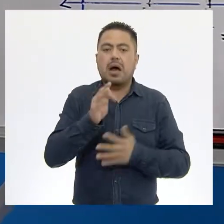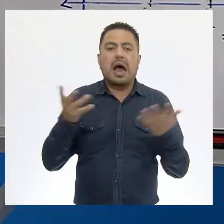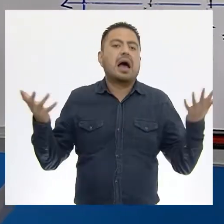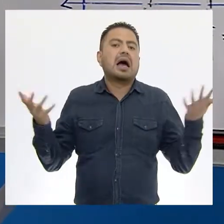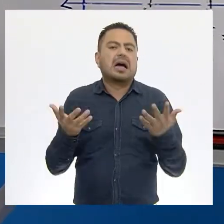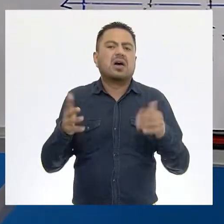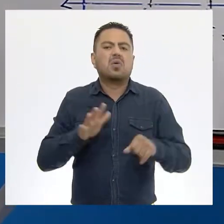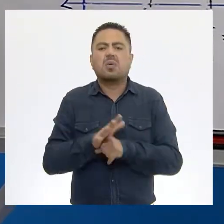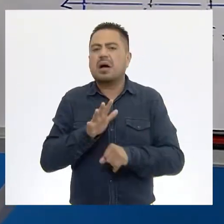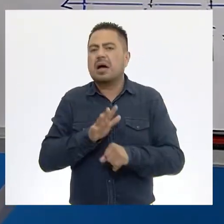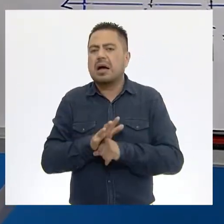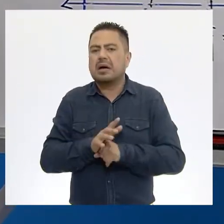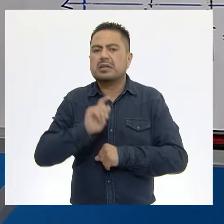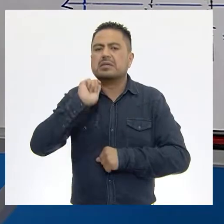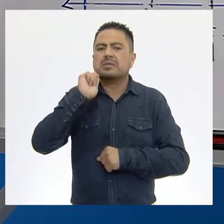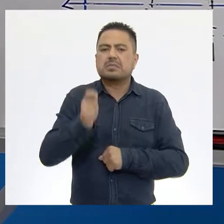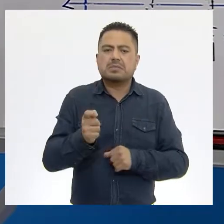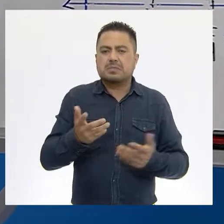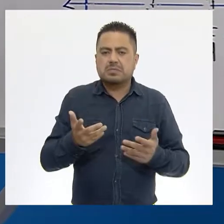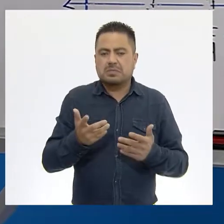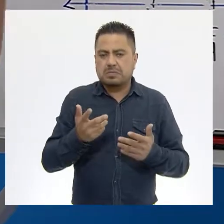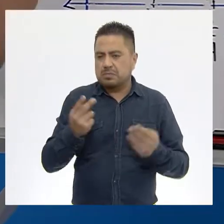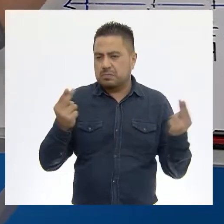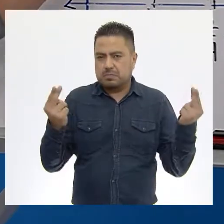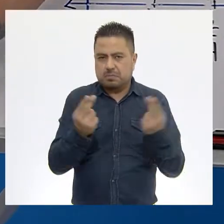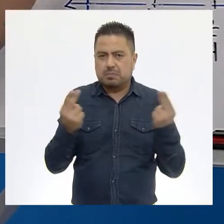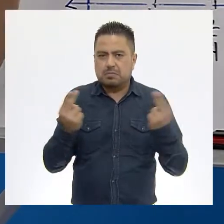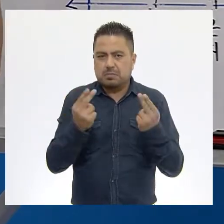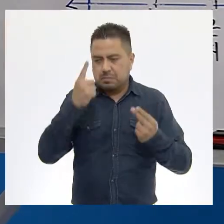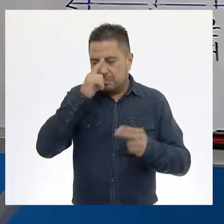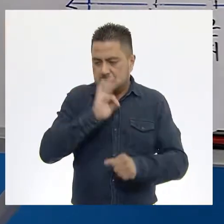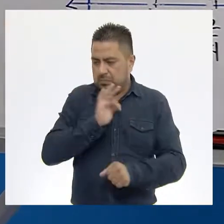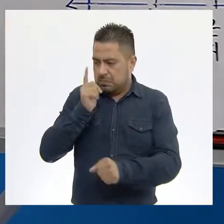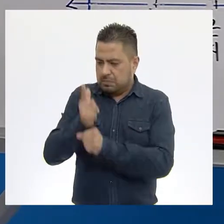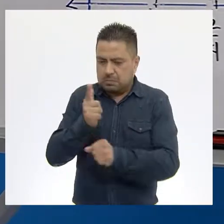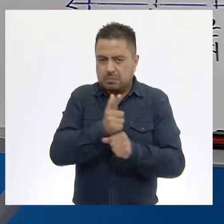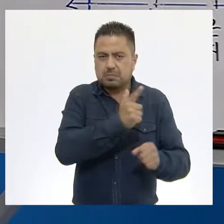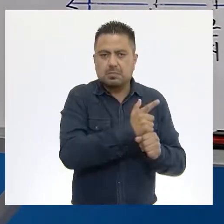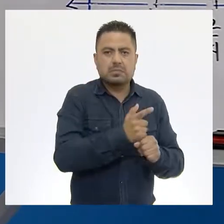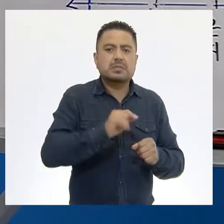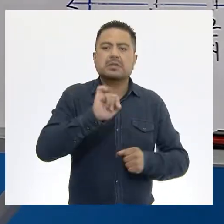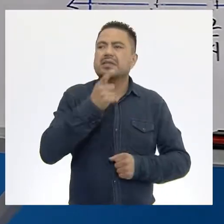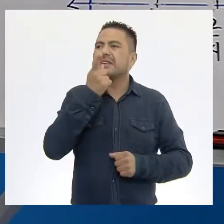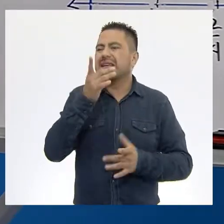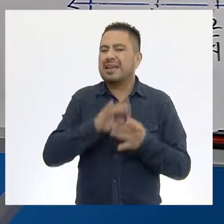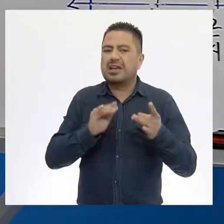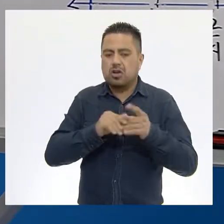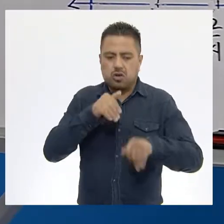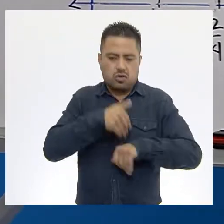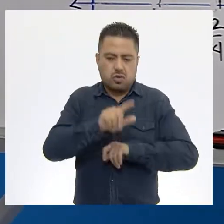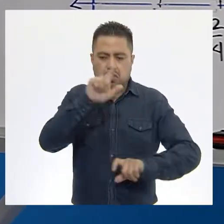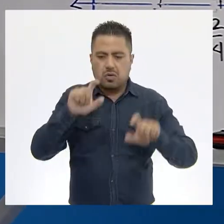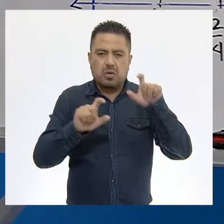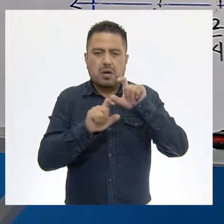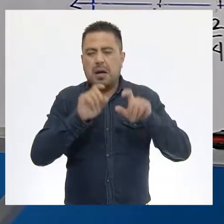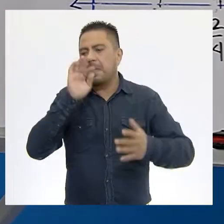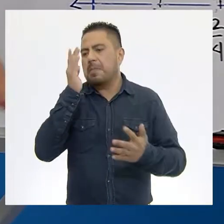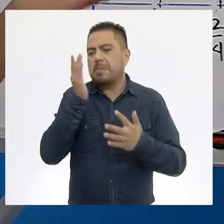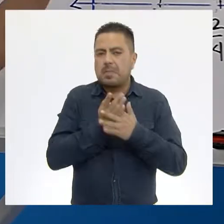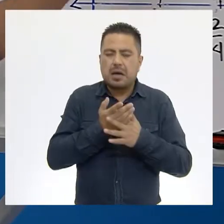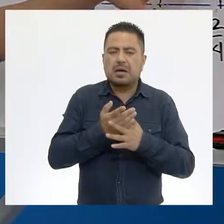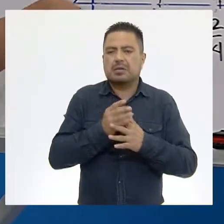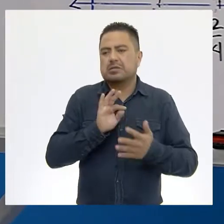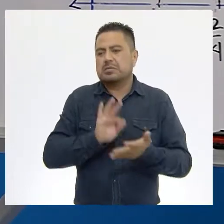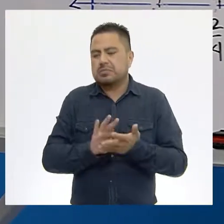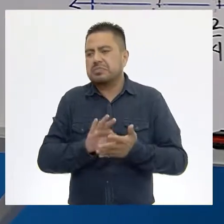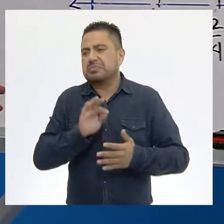hacer las medidas requeridas para encontrar si son, como dices, números fraccionarios por las mitades, los